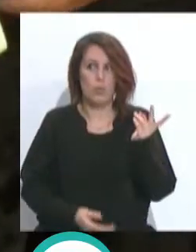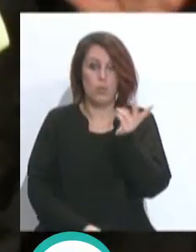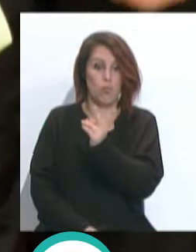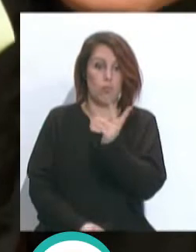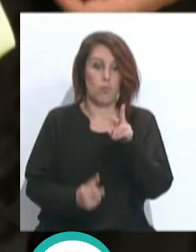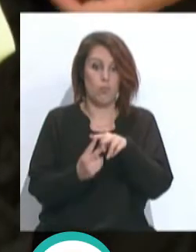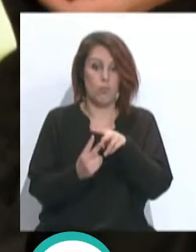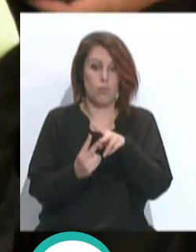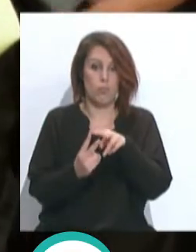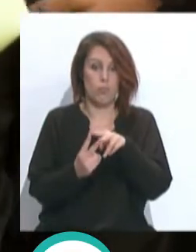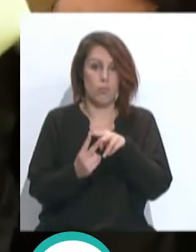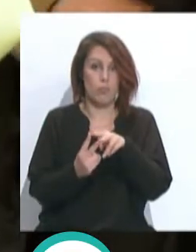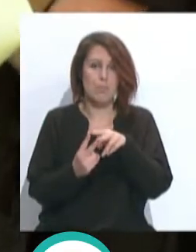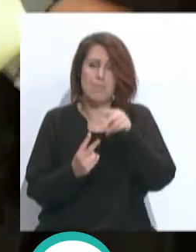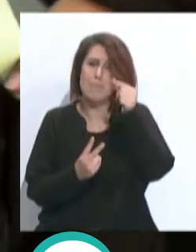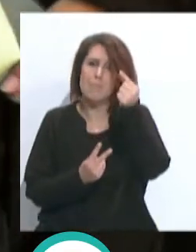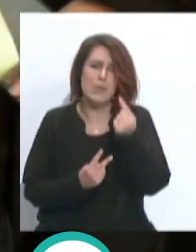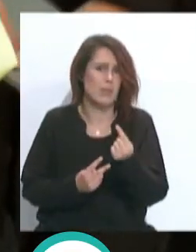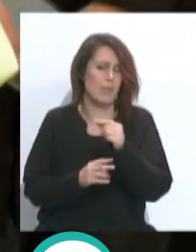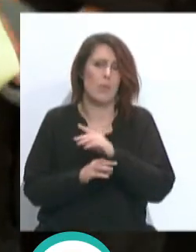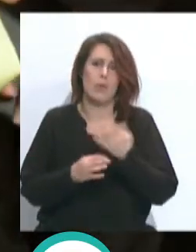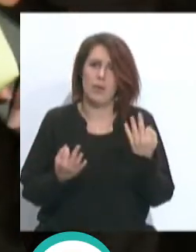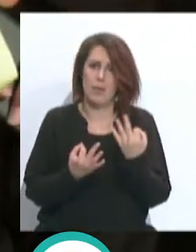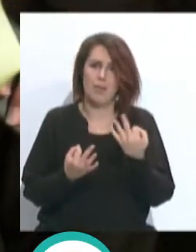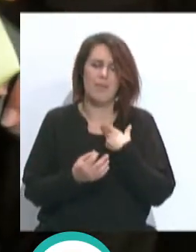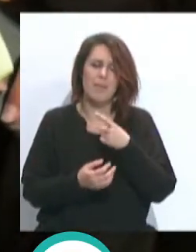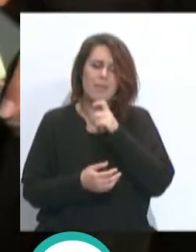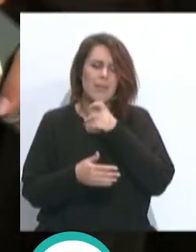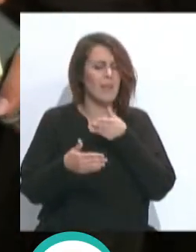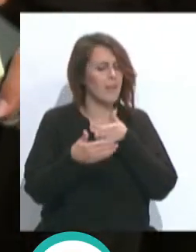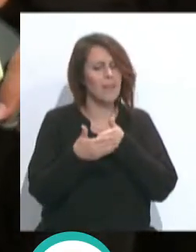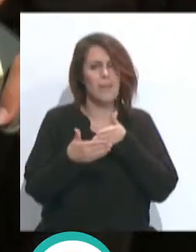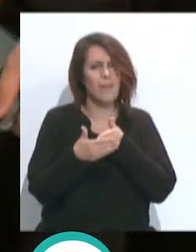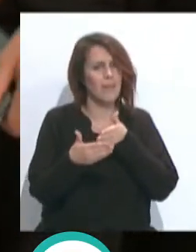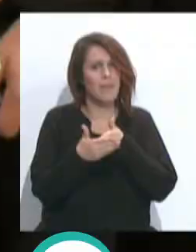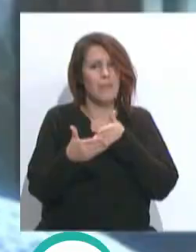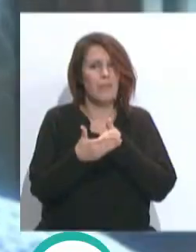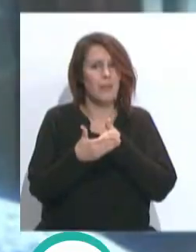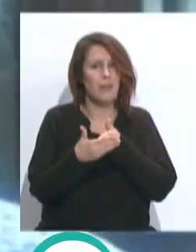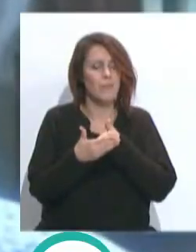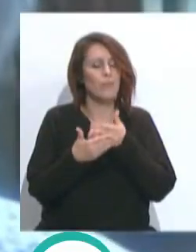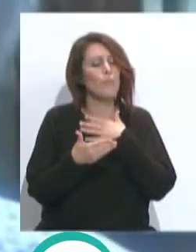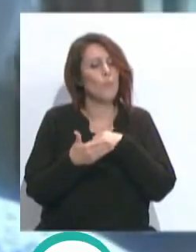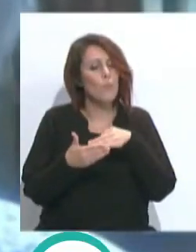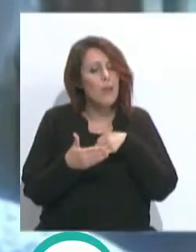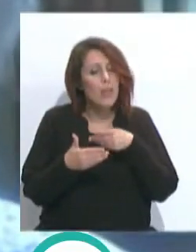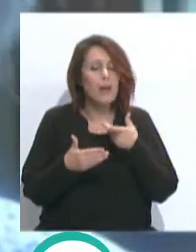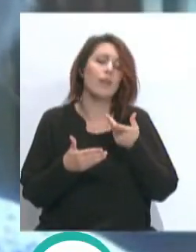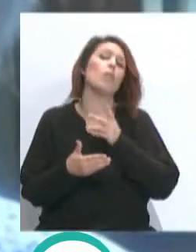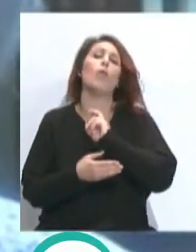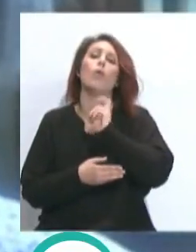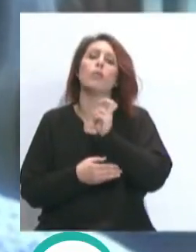Ambas posibilidades lo mínimo que hacen es dificultar e incluso impedir que se pueda acceder a